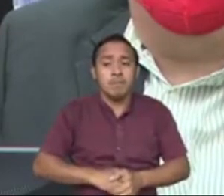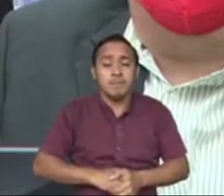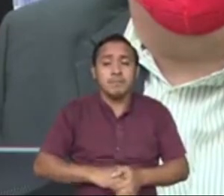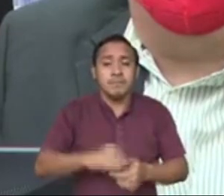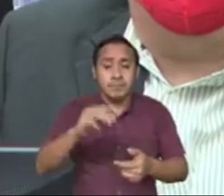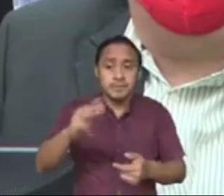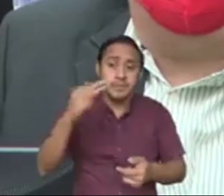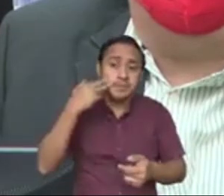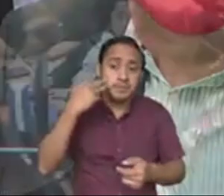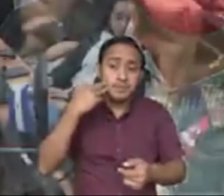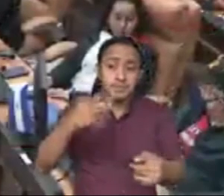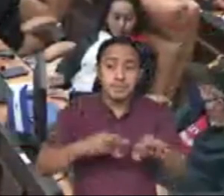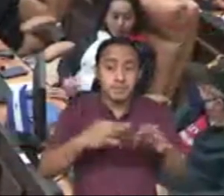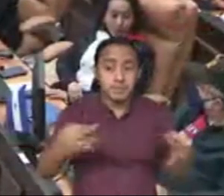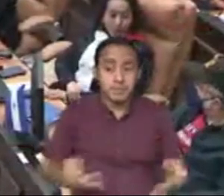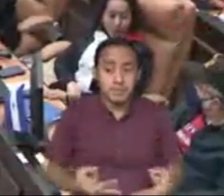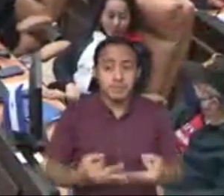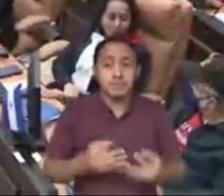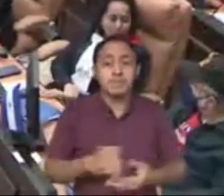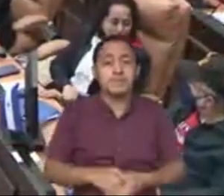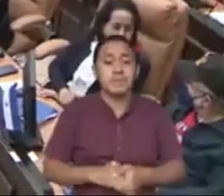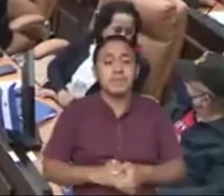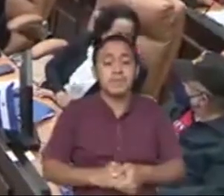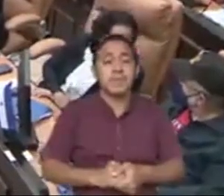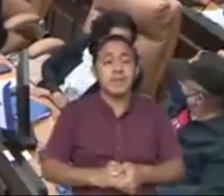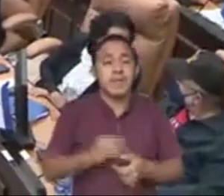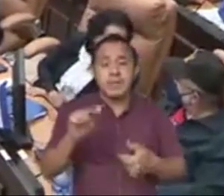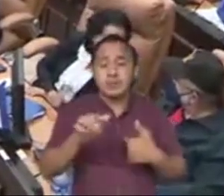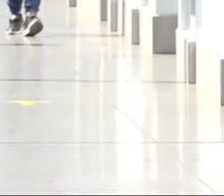Es la madre de familia que no